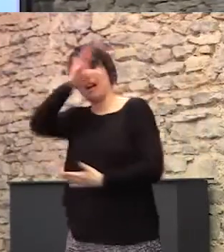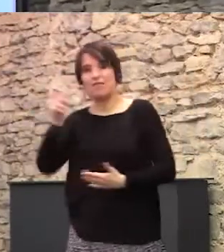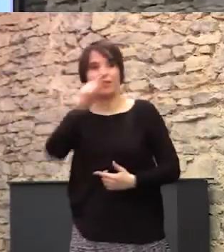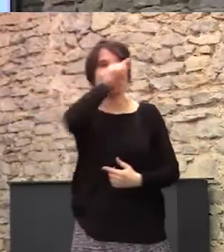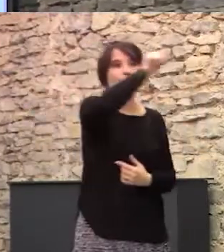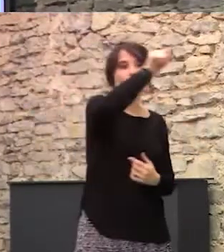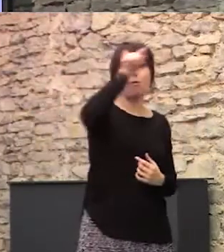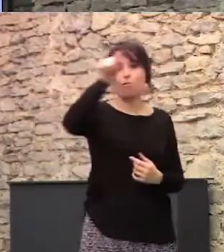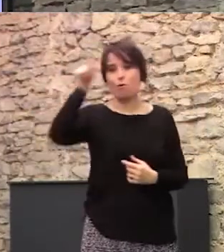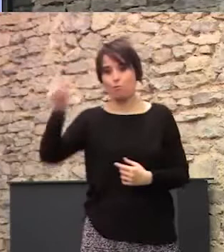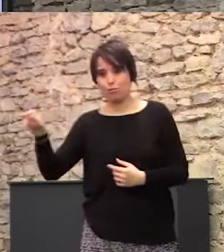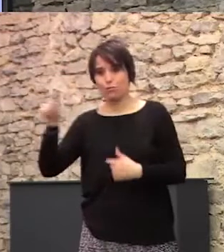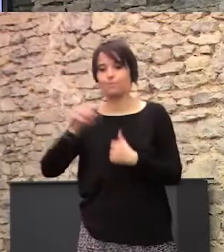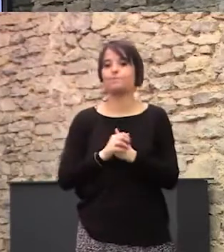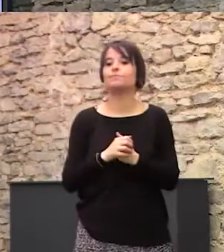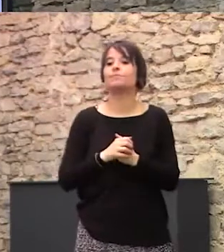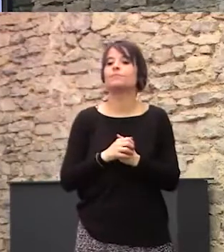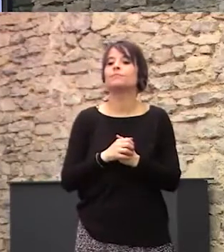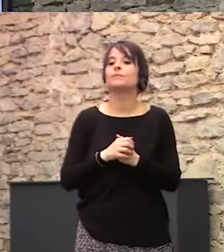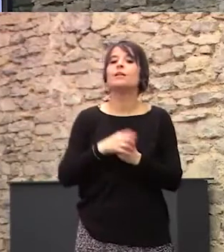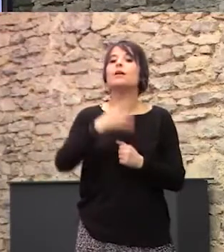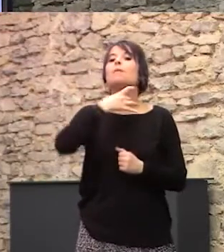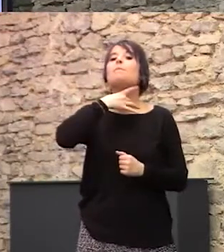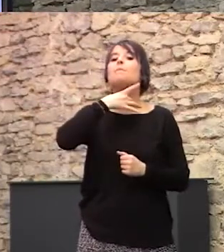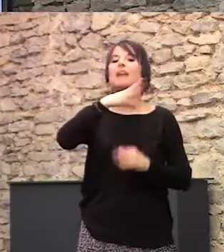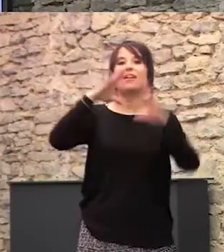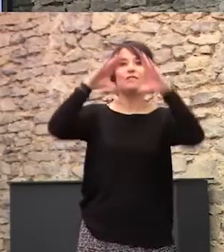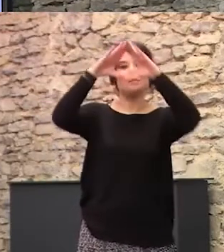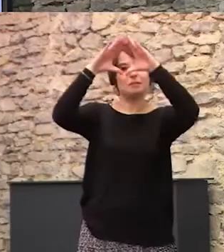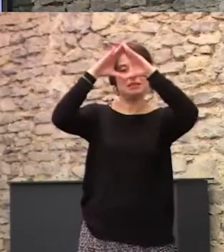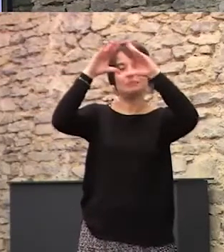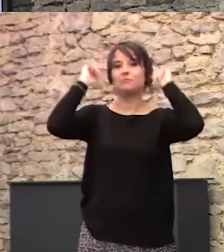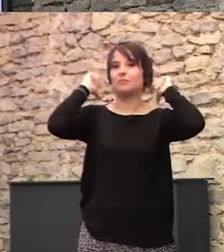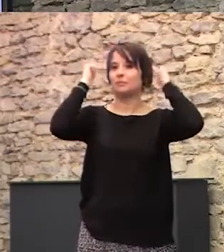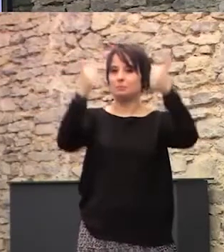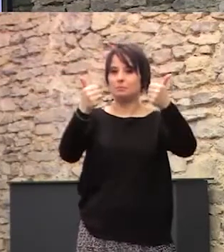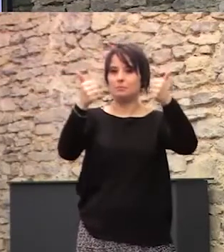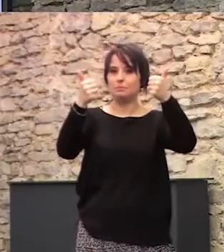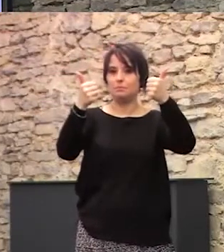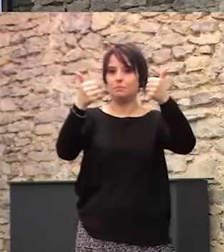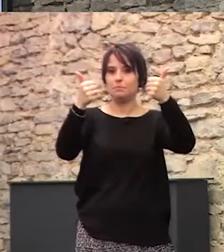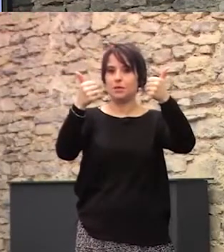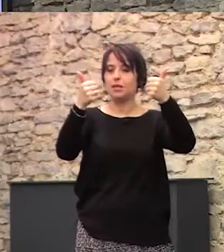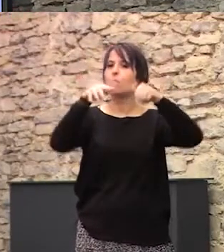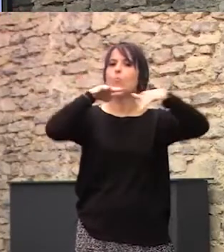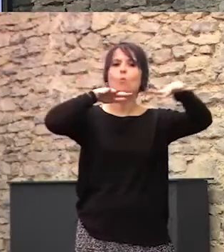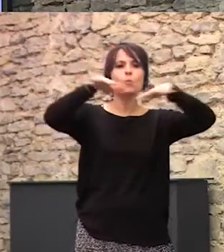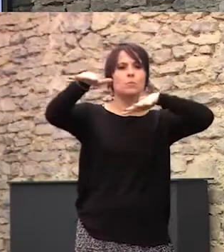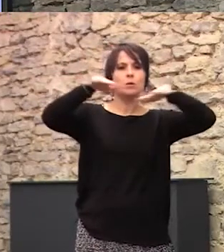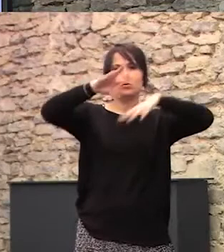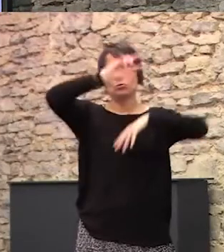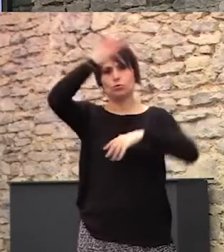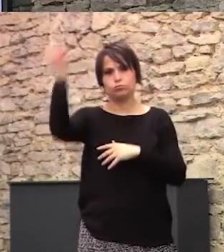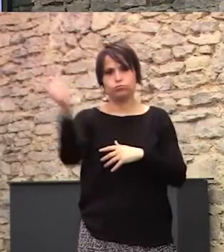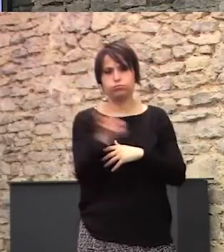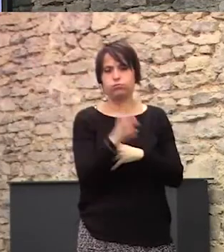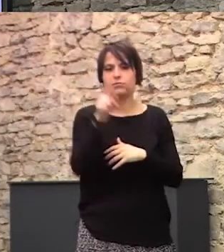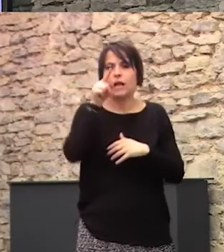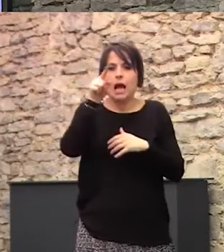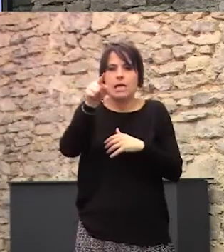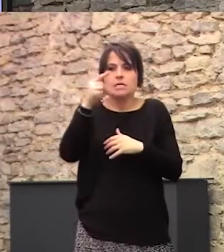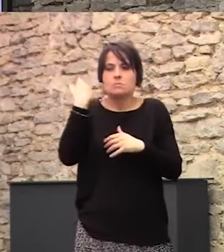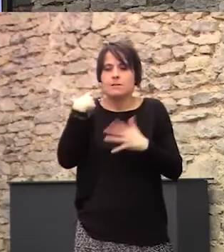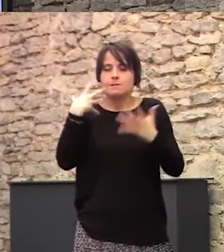negros. El Black Feminism nació en un contexto de varios movimientos, ¿no? Había ahí una